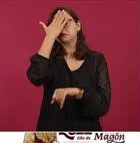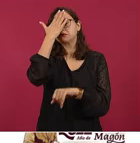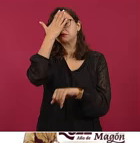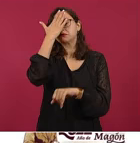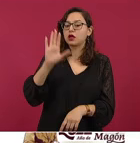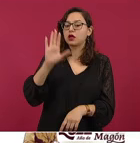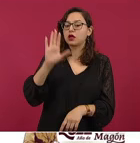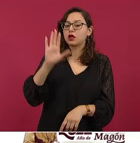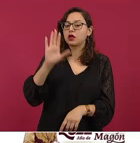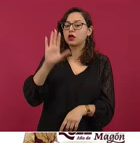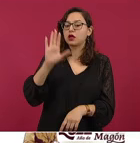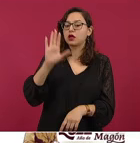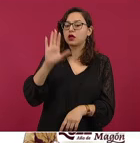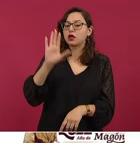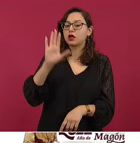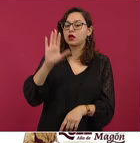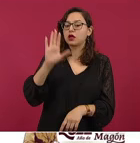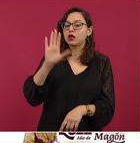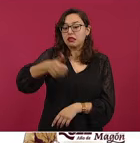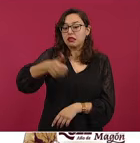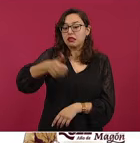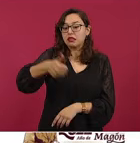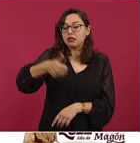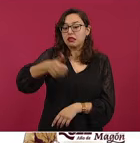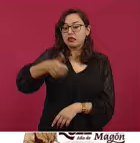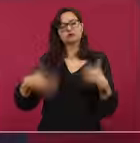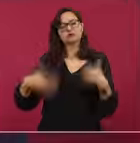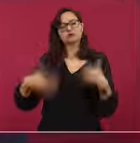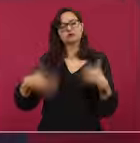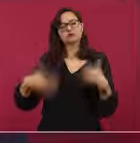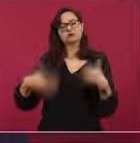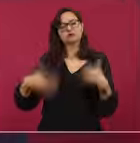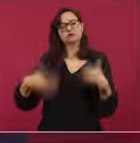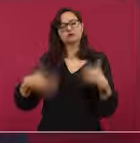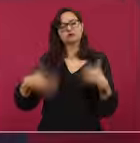COVID, desde luego por cualquier otra causa, pues es